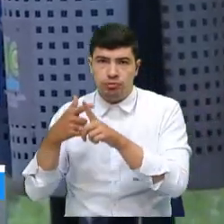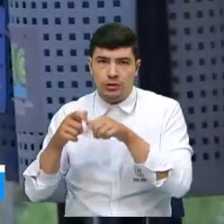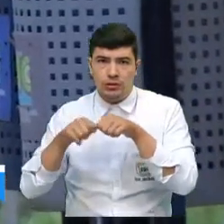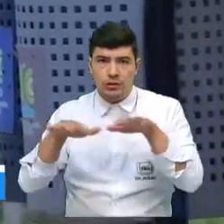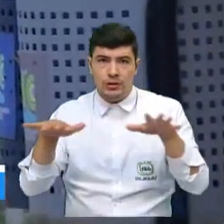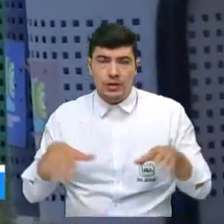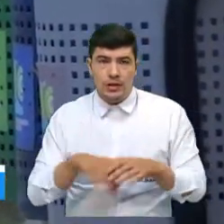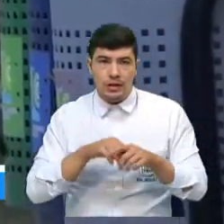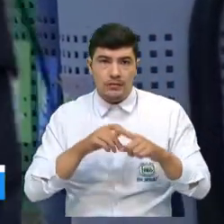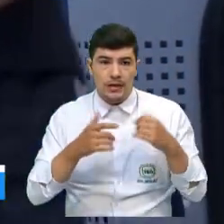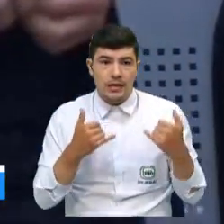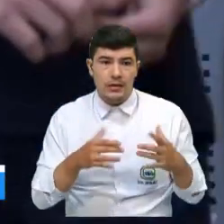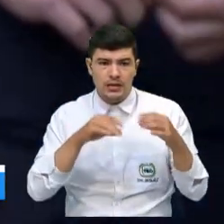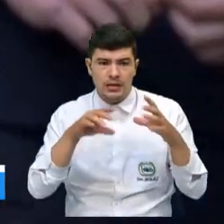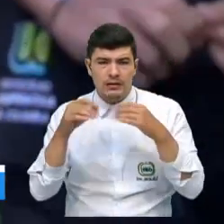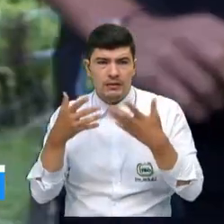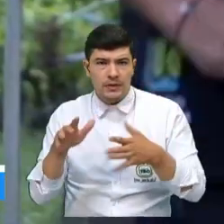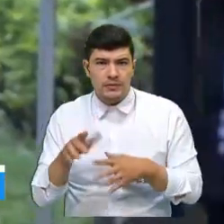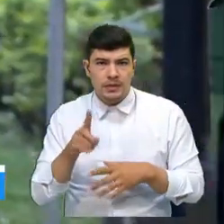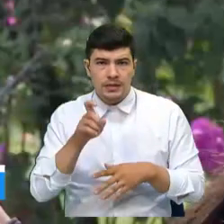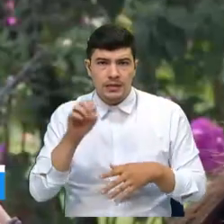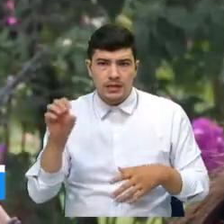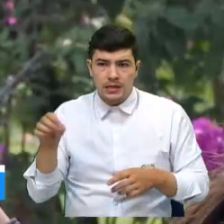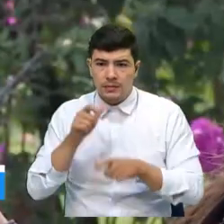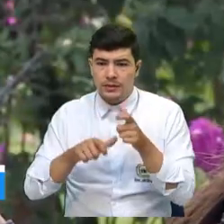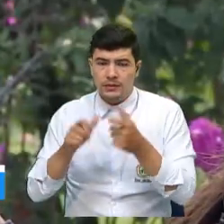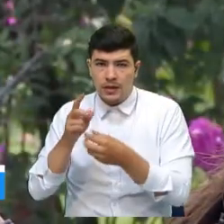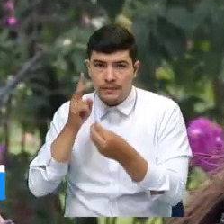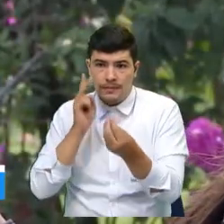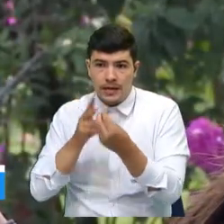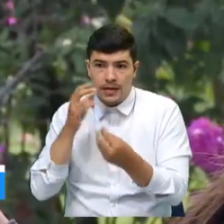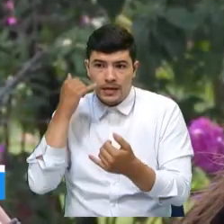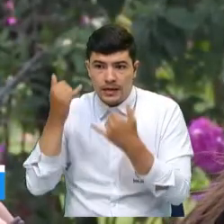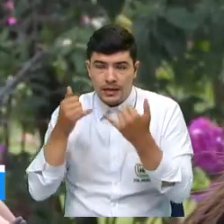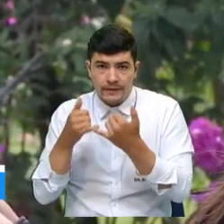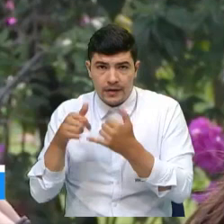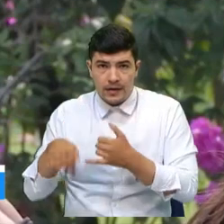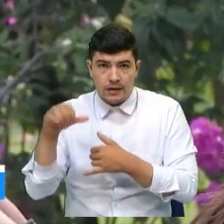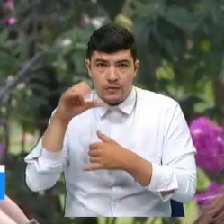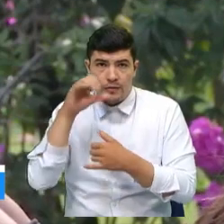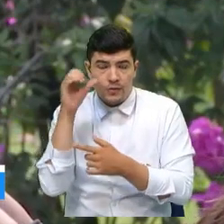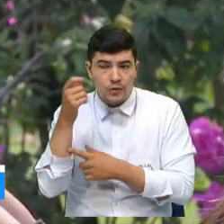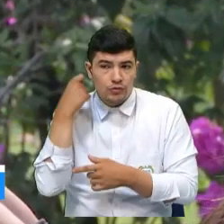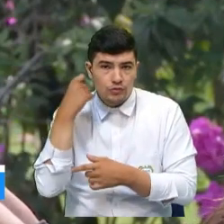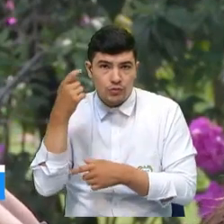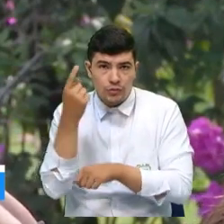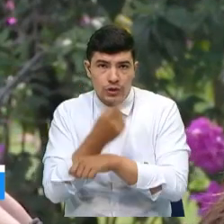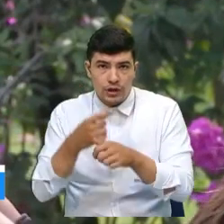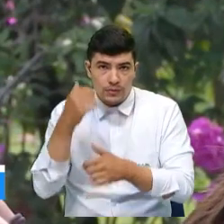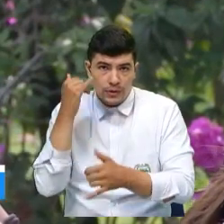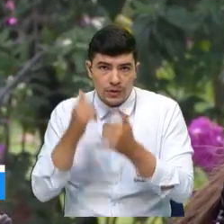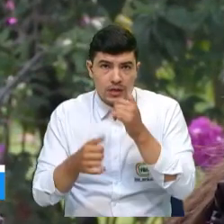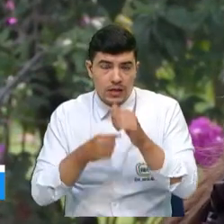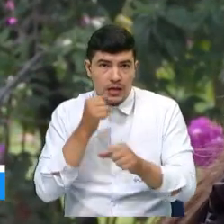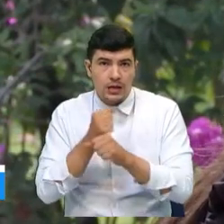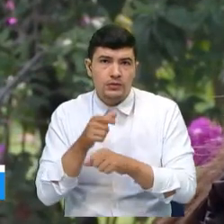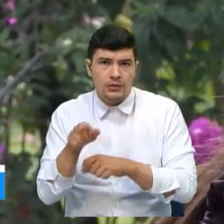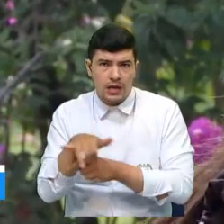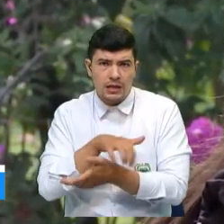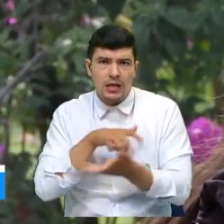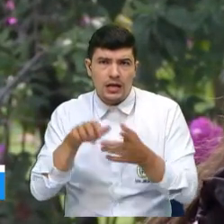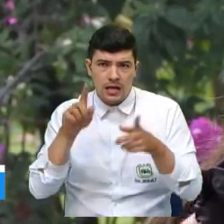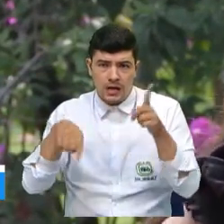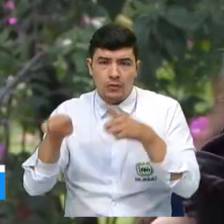mensaje. Se habla de un promedio de 600 víctimas identificadas en Colombia en los últimos años. Santander está dentro de los departamentos que también arrojan